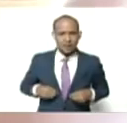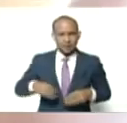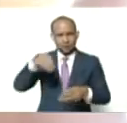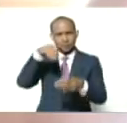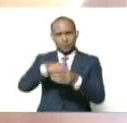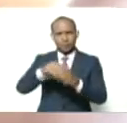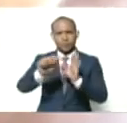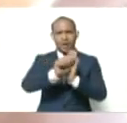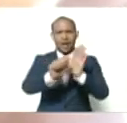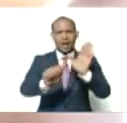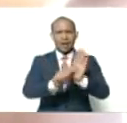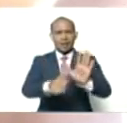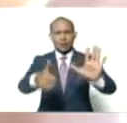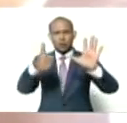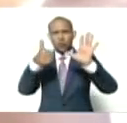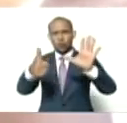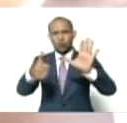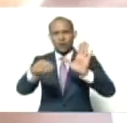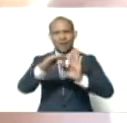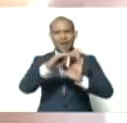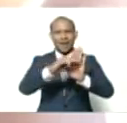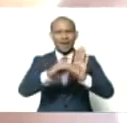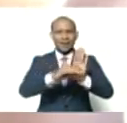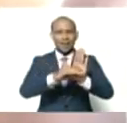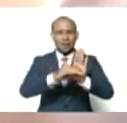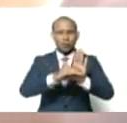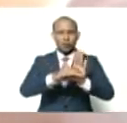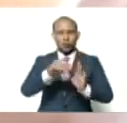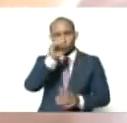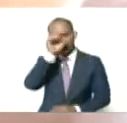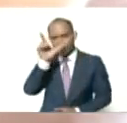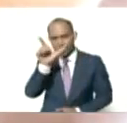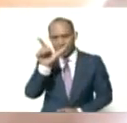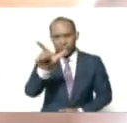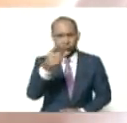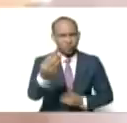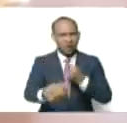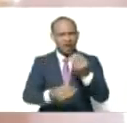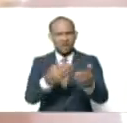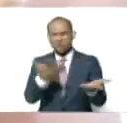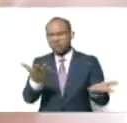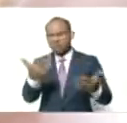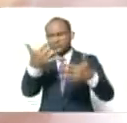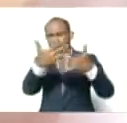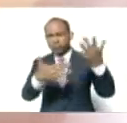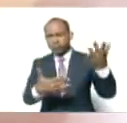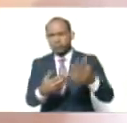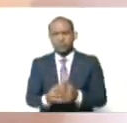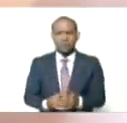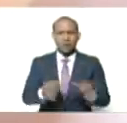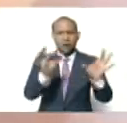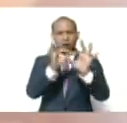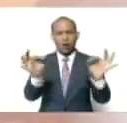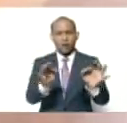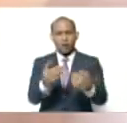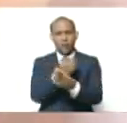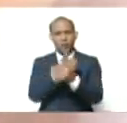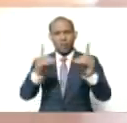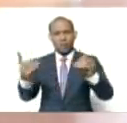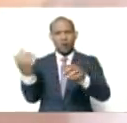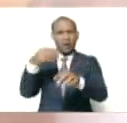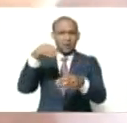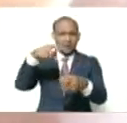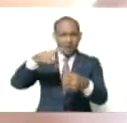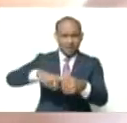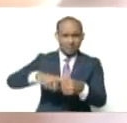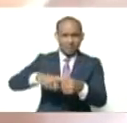en el artículo 6 de los estatutos de nuestro partido, que establece los métodos de la democracia interna